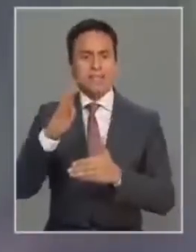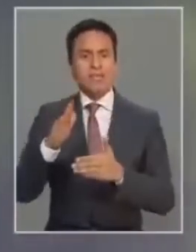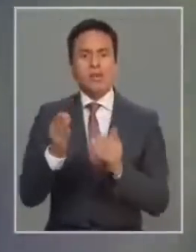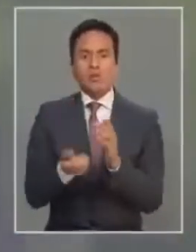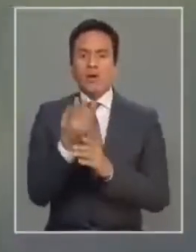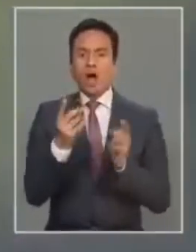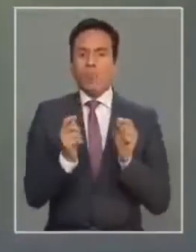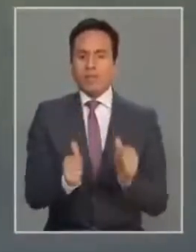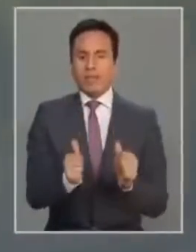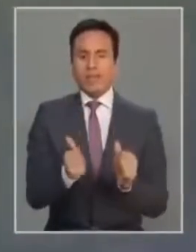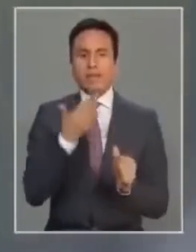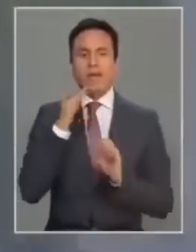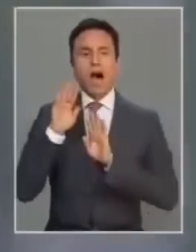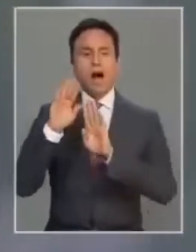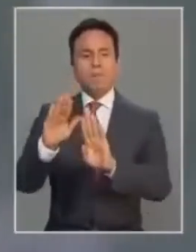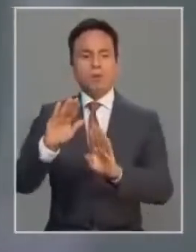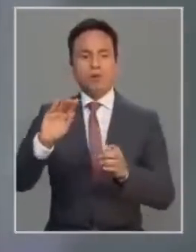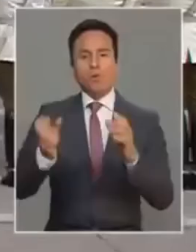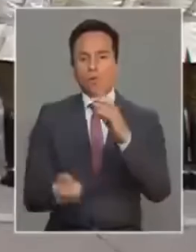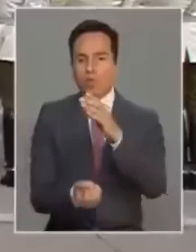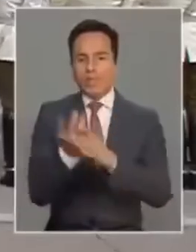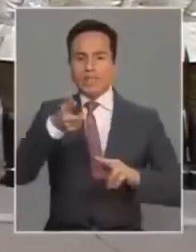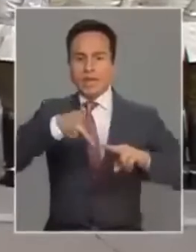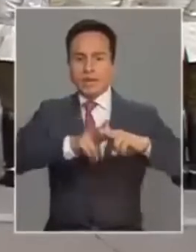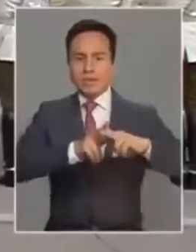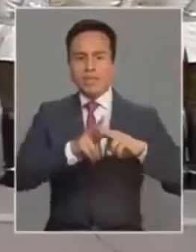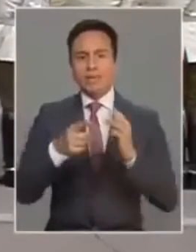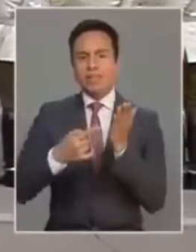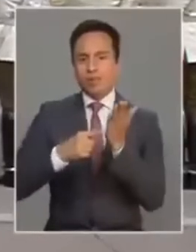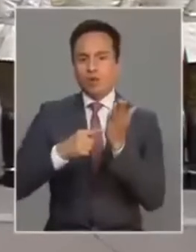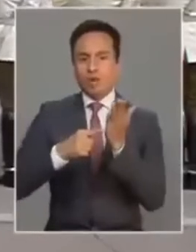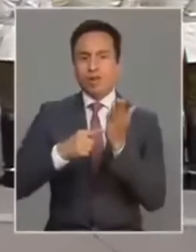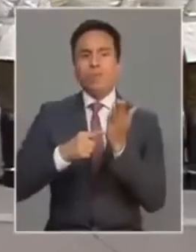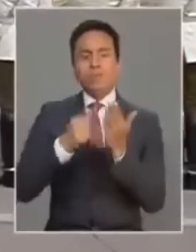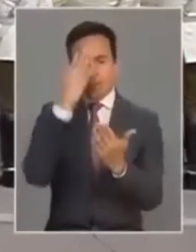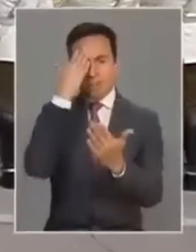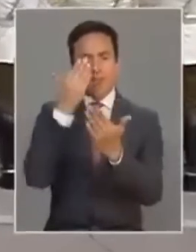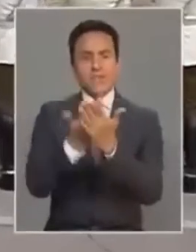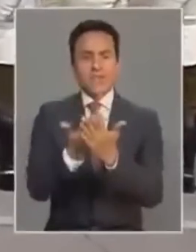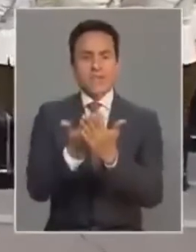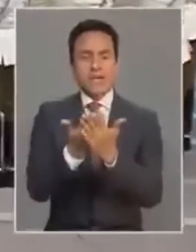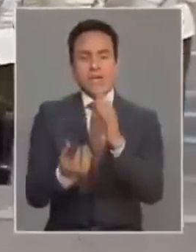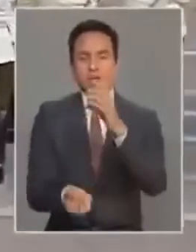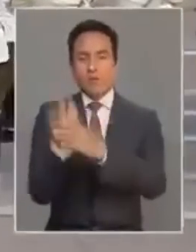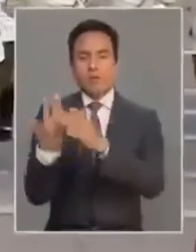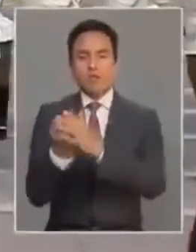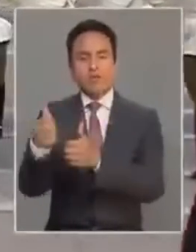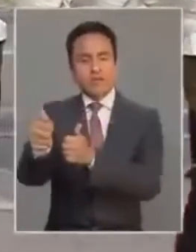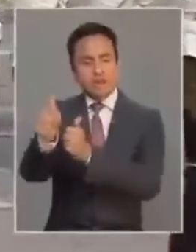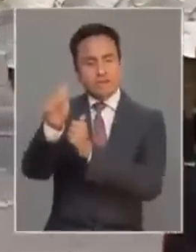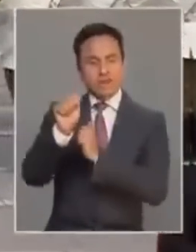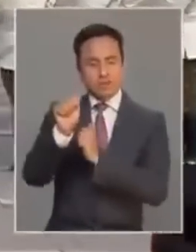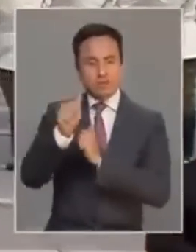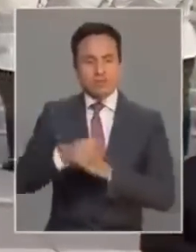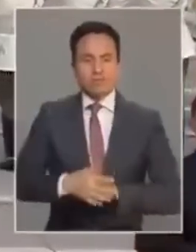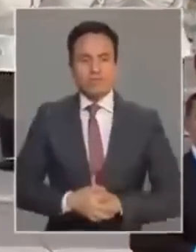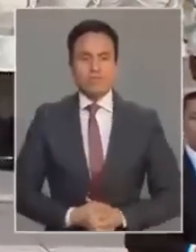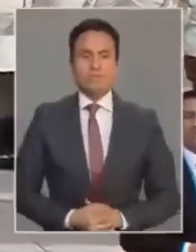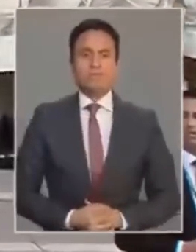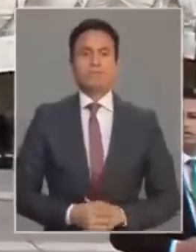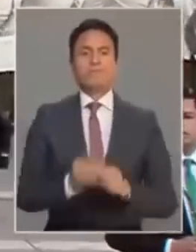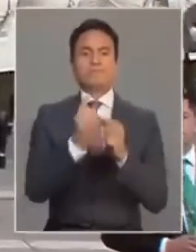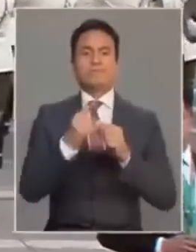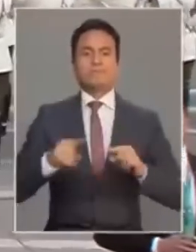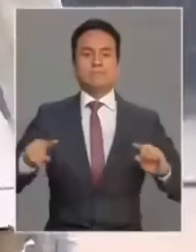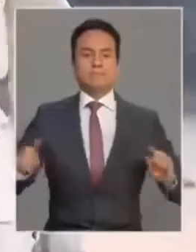O'Higgins. Ahí se reúnen creo que las máximas autoridades, creo que está el presidente ahí y están demás personas que forman parte pues de la Fuerza Armada de Chile. Y